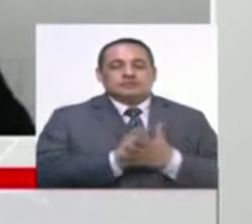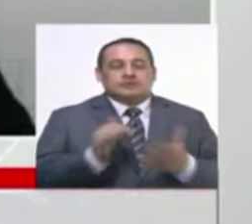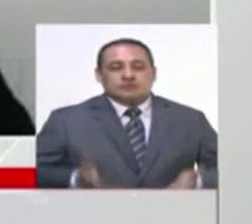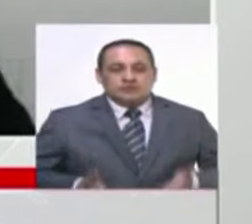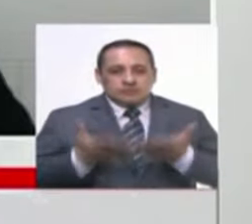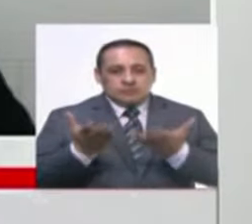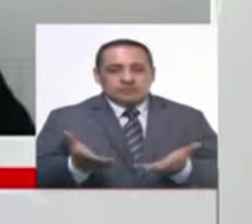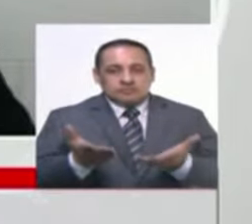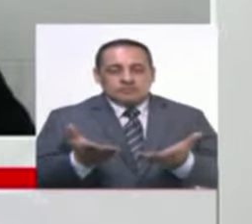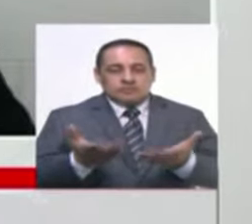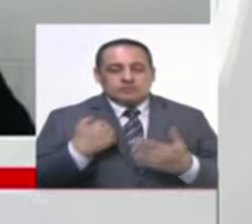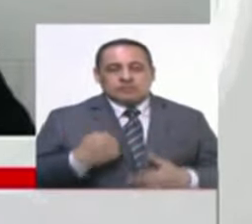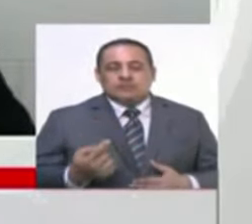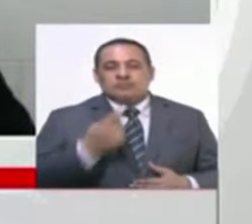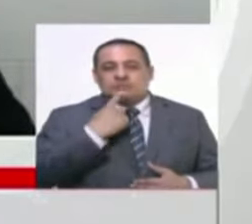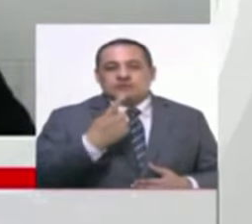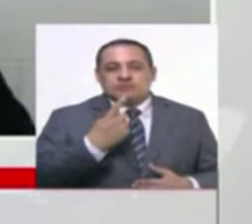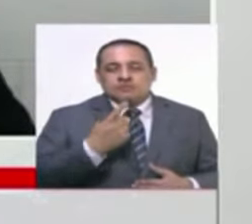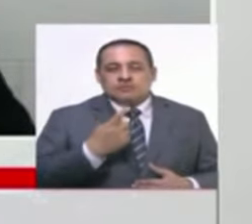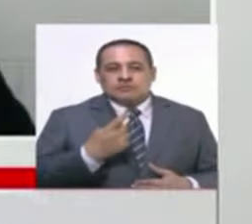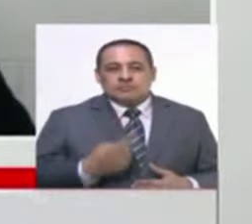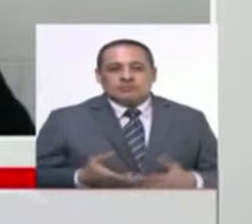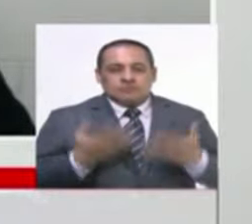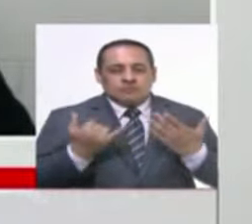a usted, ¿se encuentra